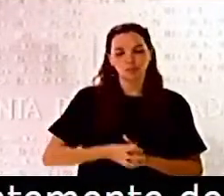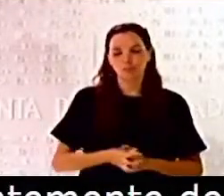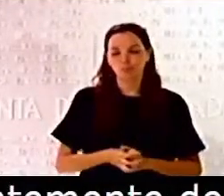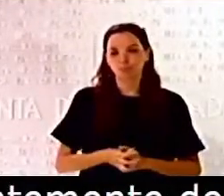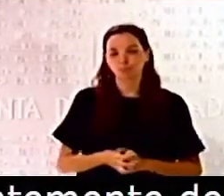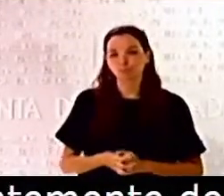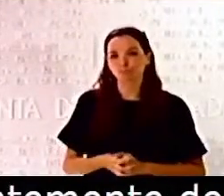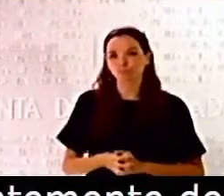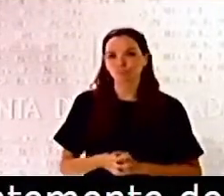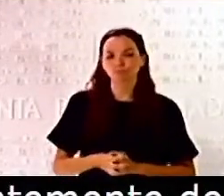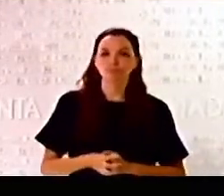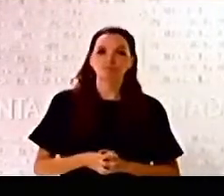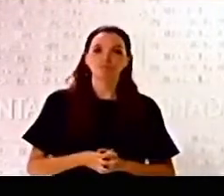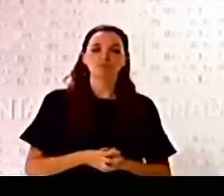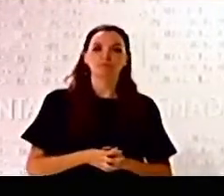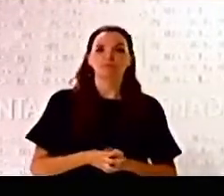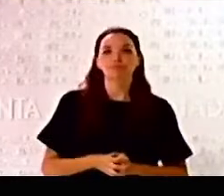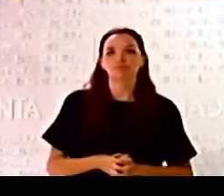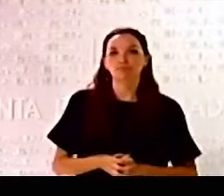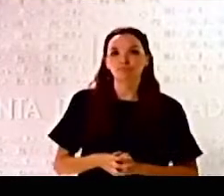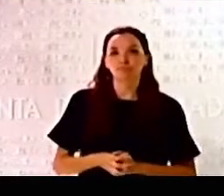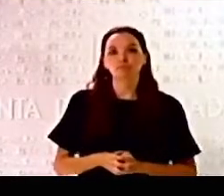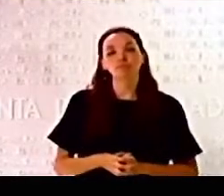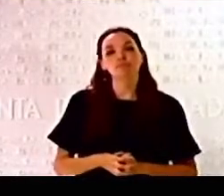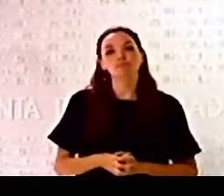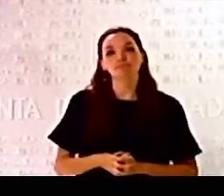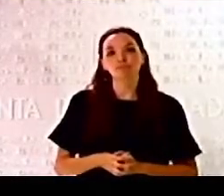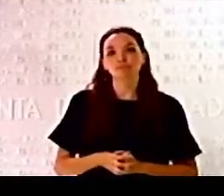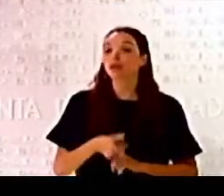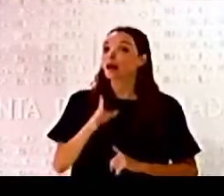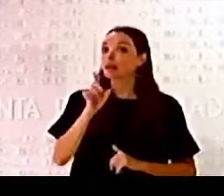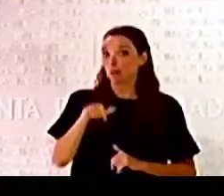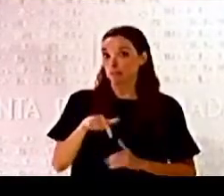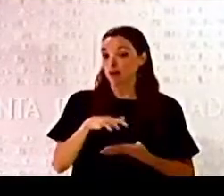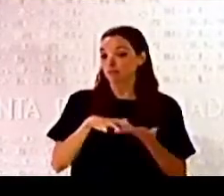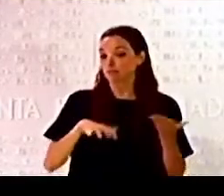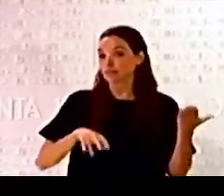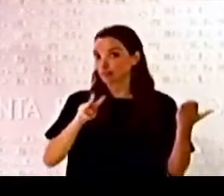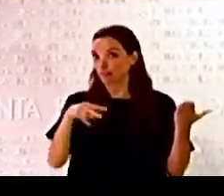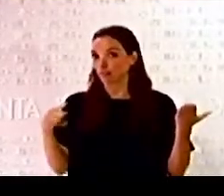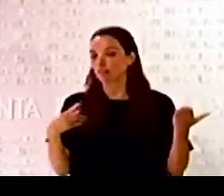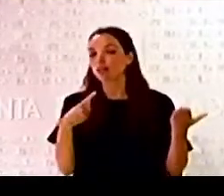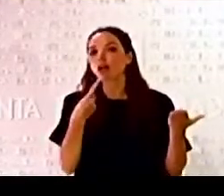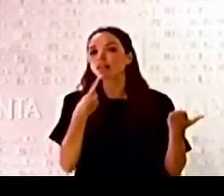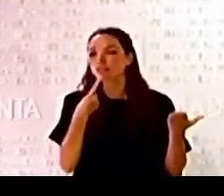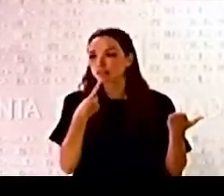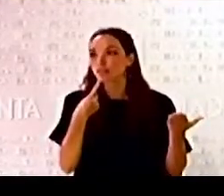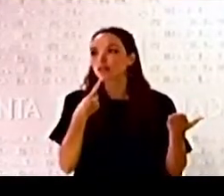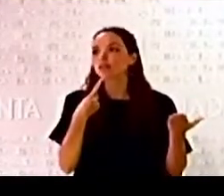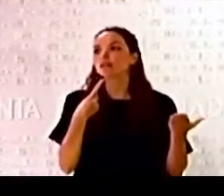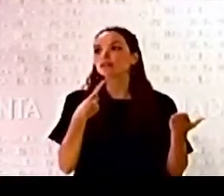En el otro bloque de cosas que dice la sentencia, dice